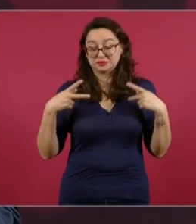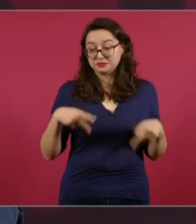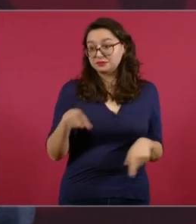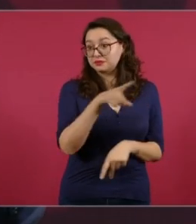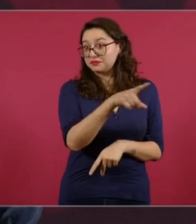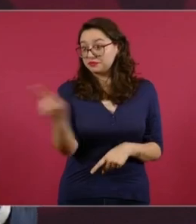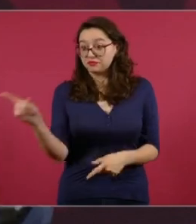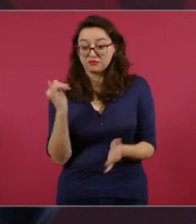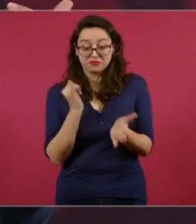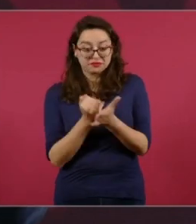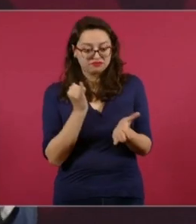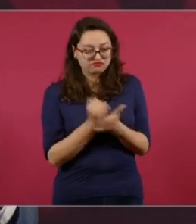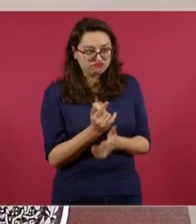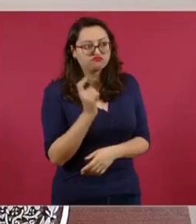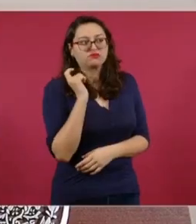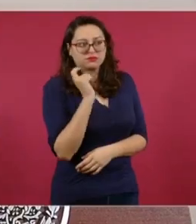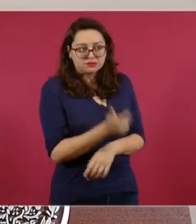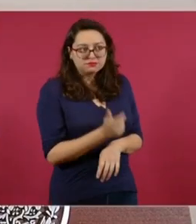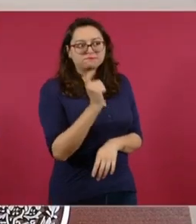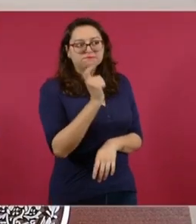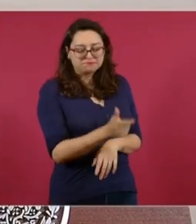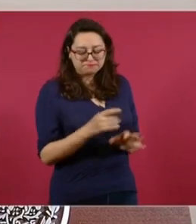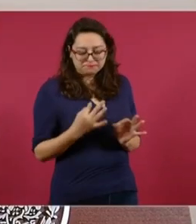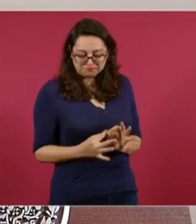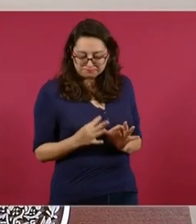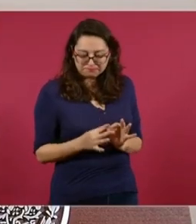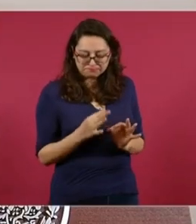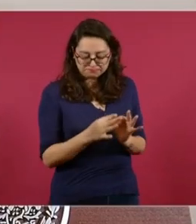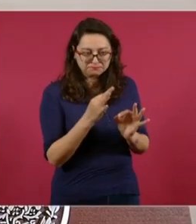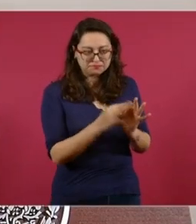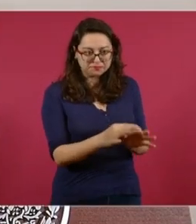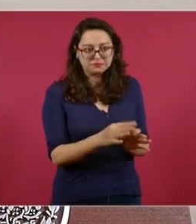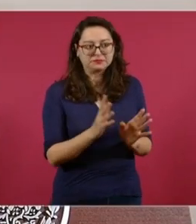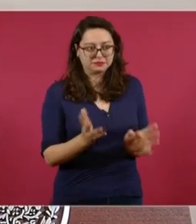esa contribución de que se paga,